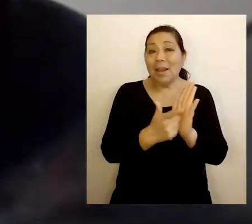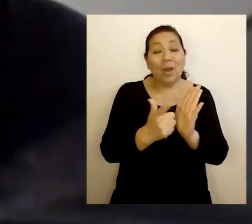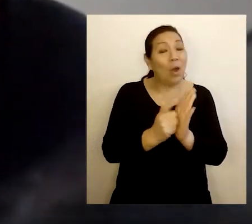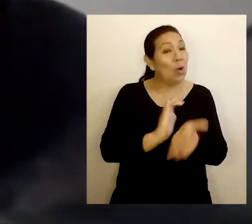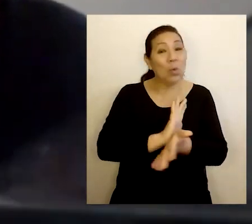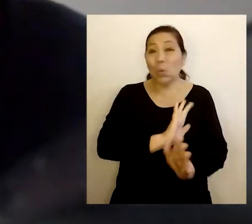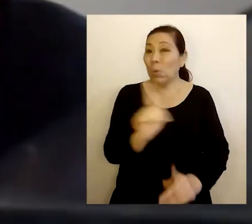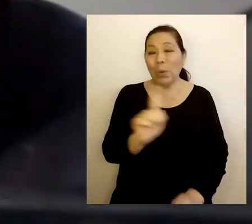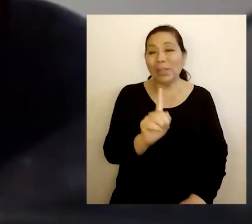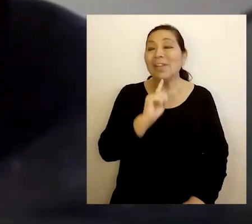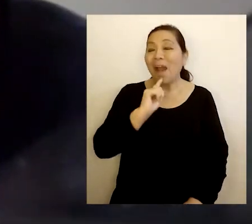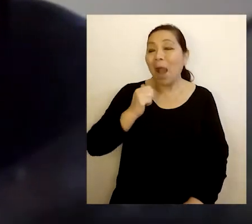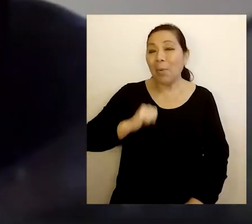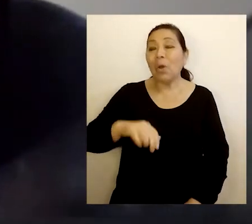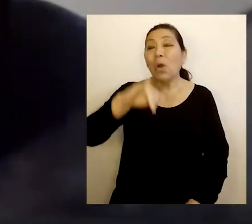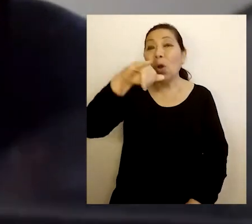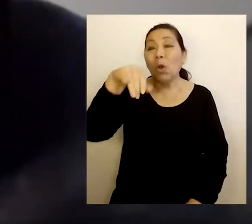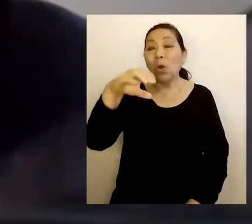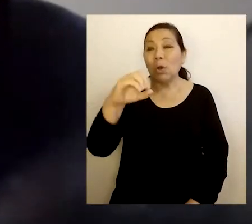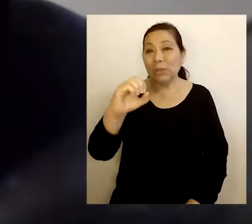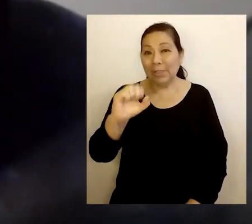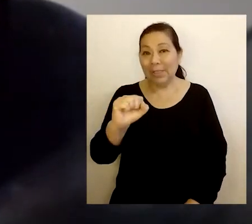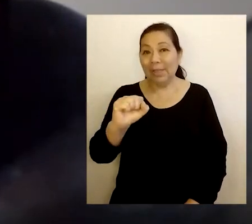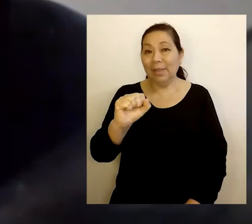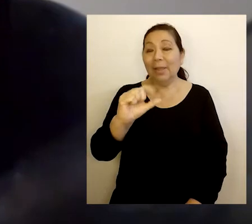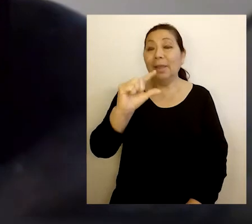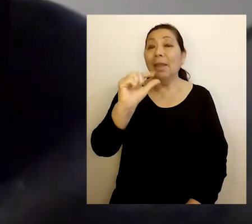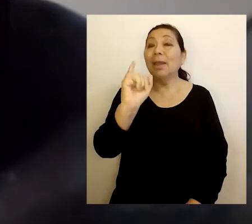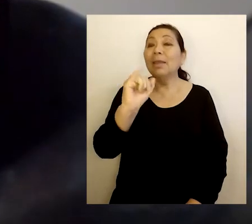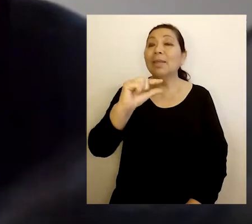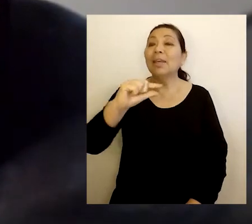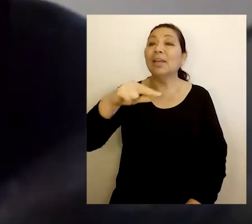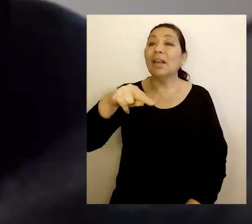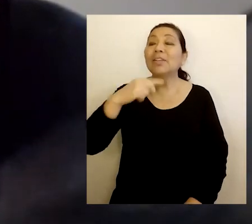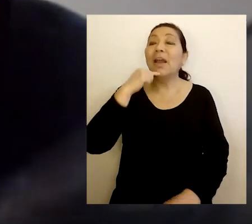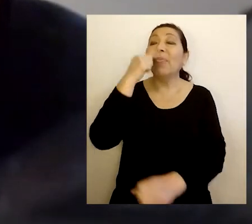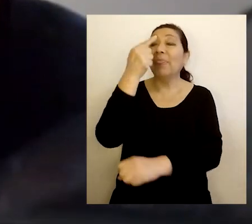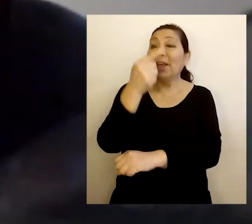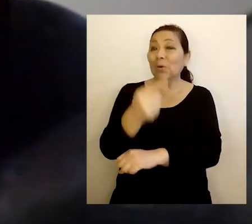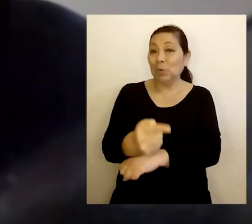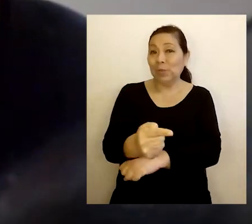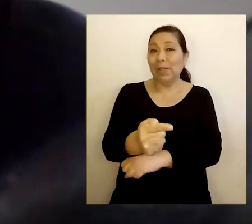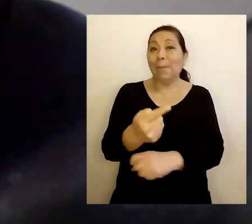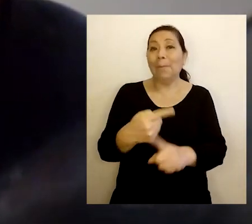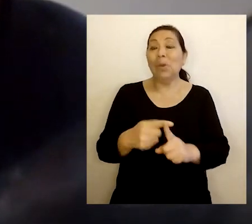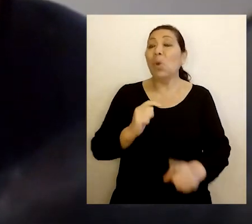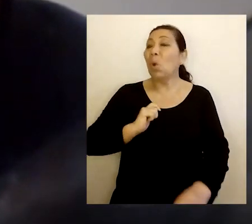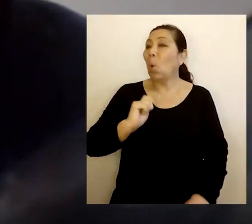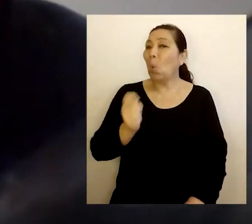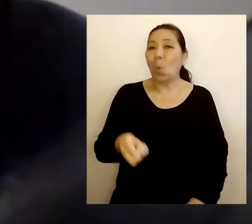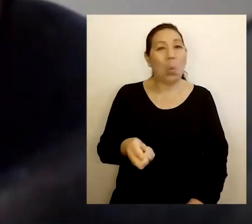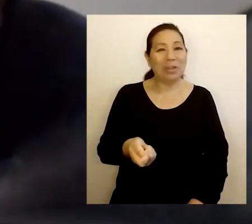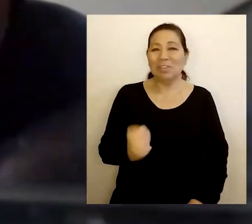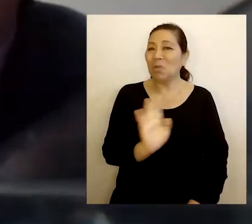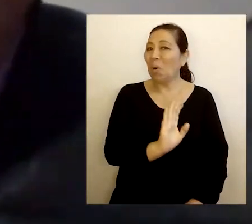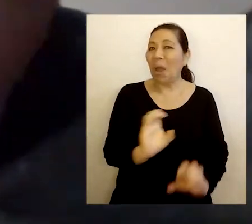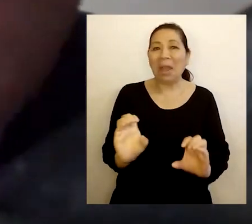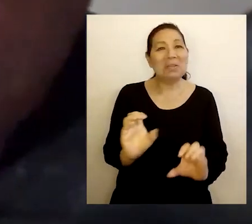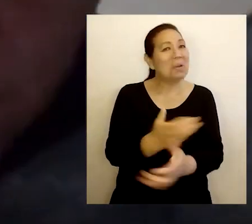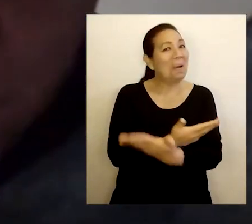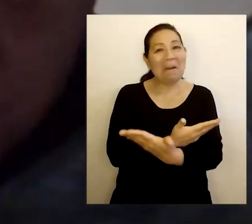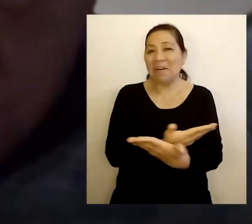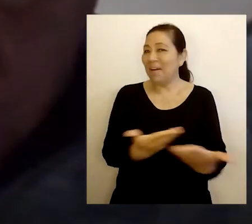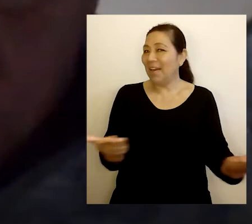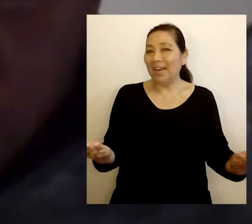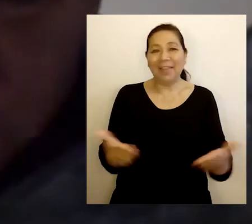era abogado, el señor José Ignacio Toledo Gutiérrez, y ha sido denunciado. Sin embargo, el juez no lo tomó en cuenta, por